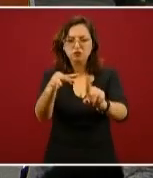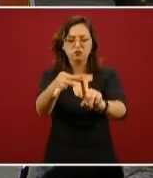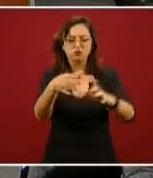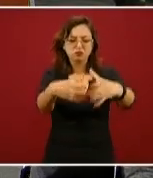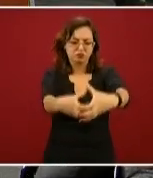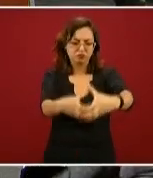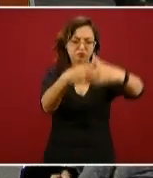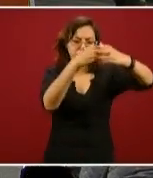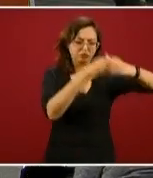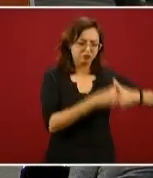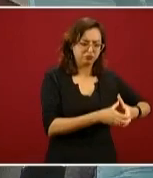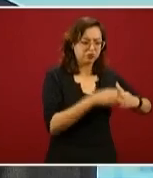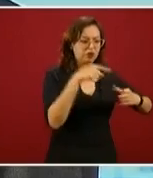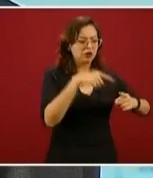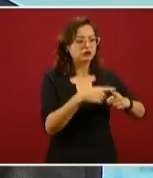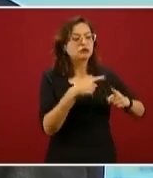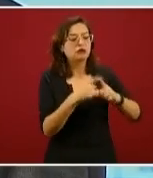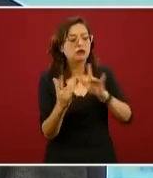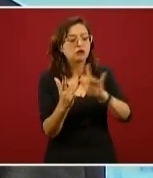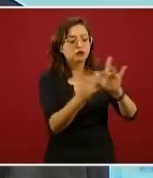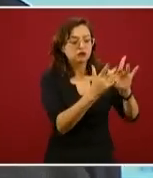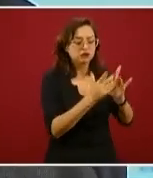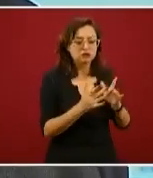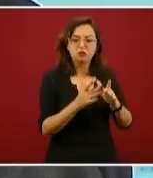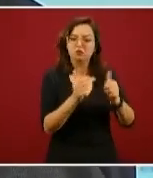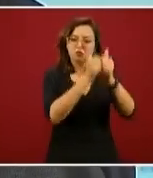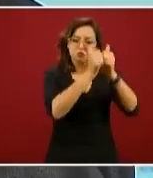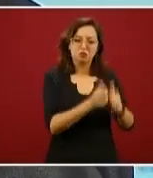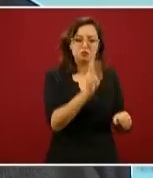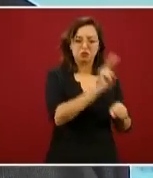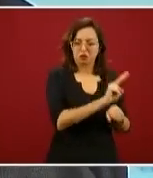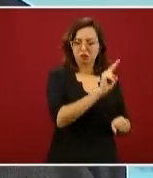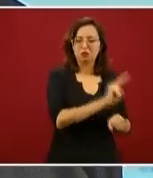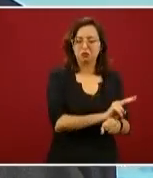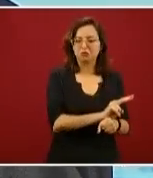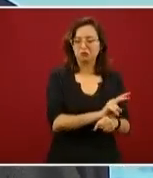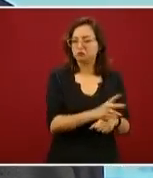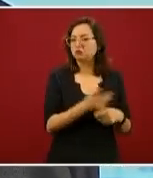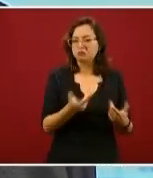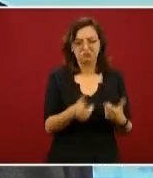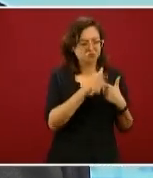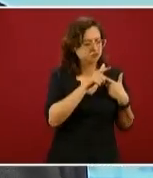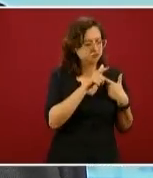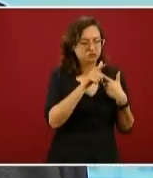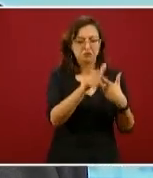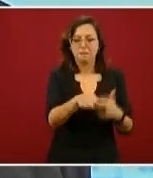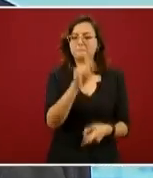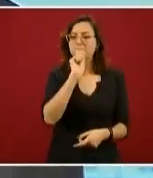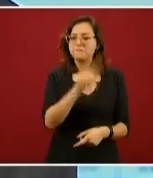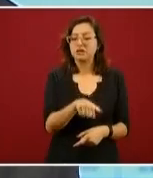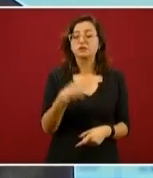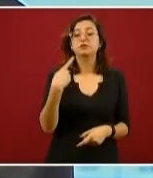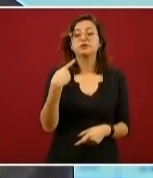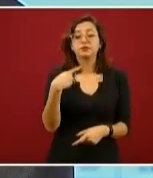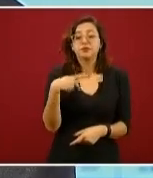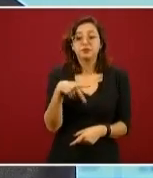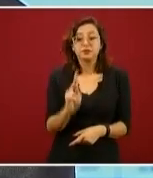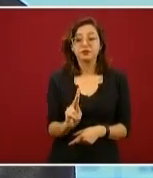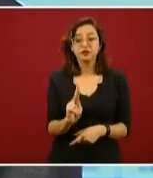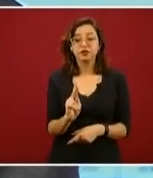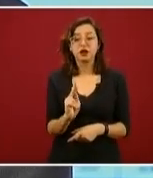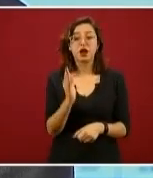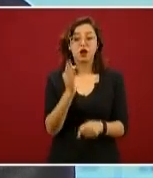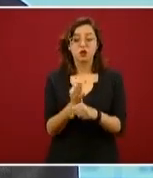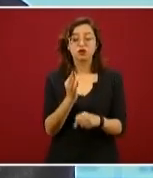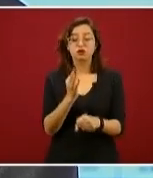aislamiento, estudiar a sus contactos y seguir con ese mecanismo. Sin embargo, como comentaré en los próximos pocos minutos, ha llegado el